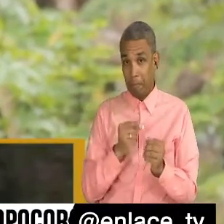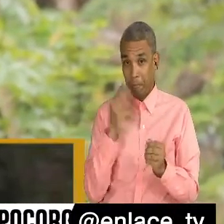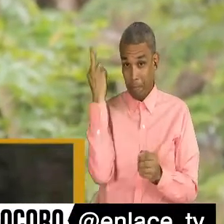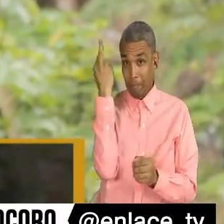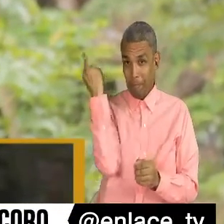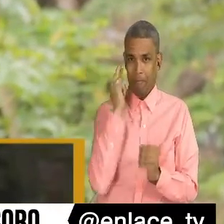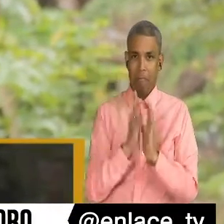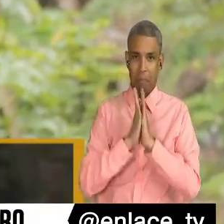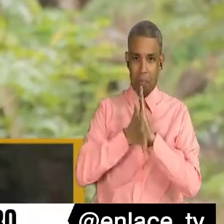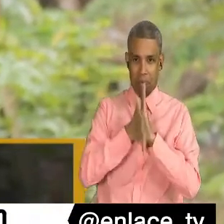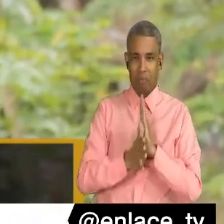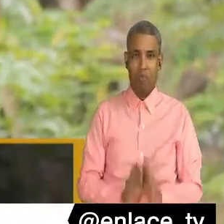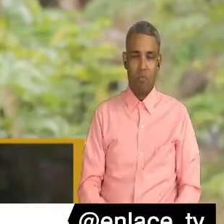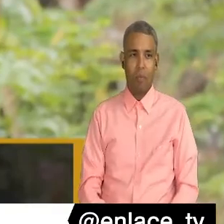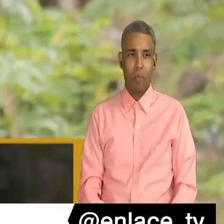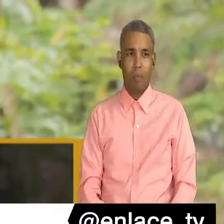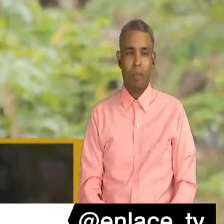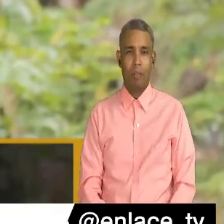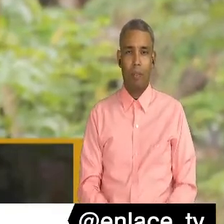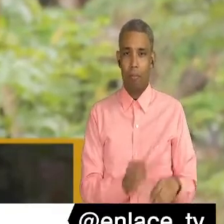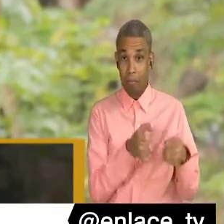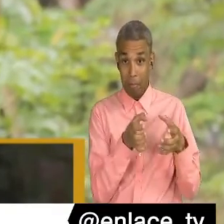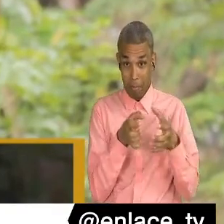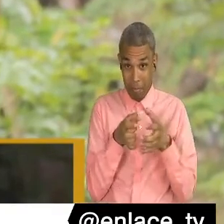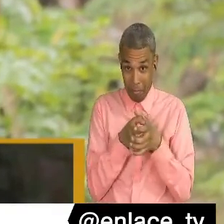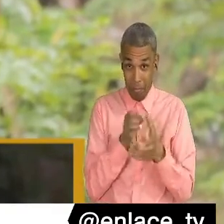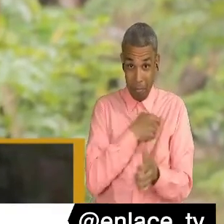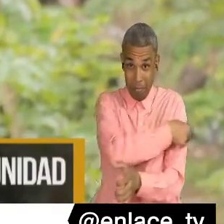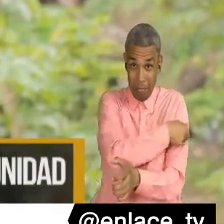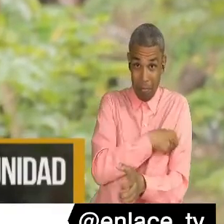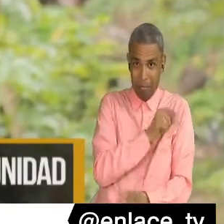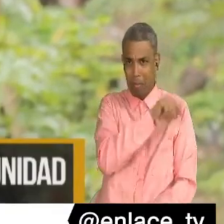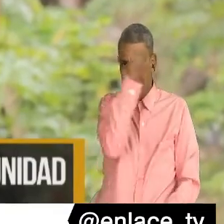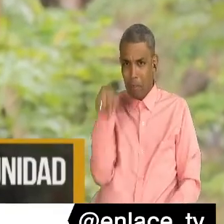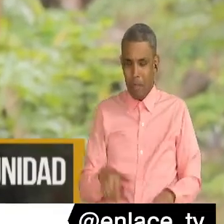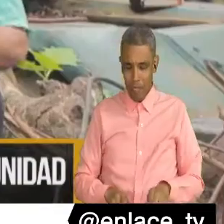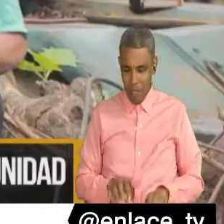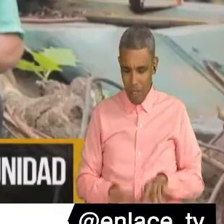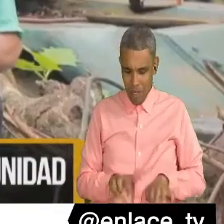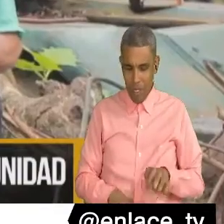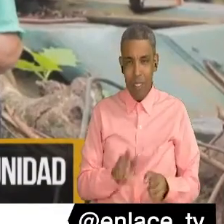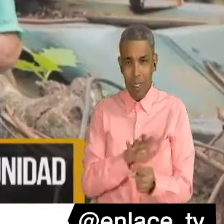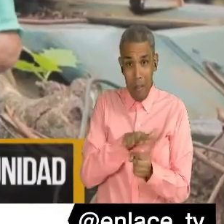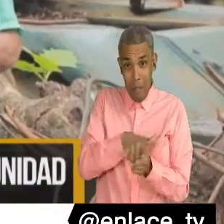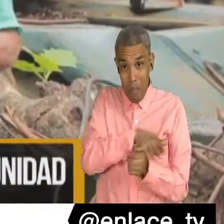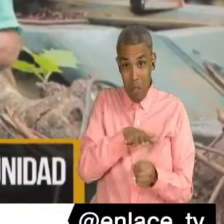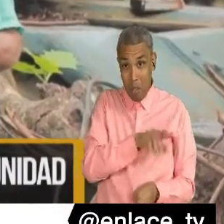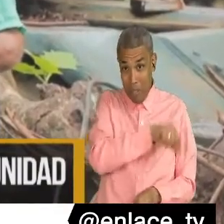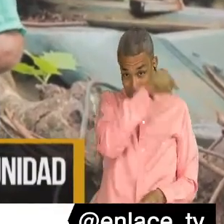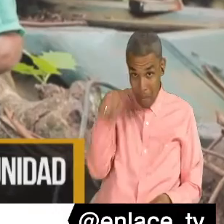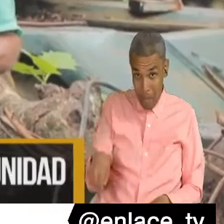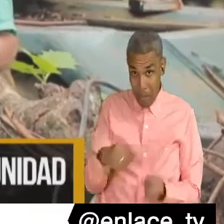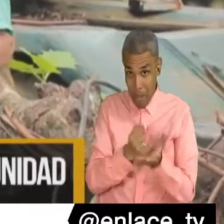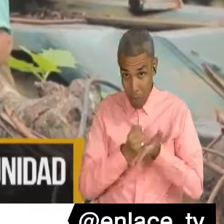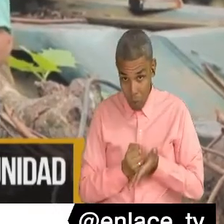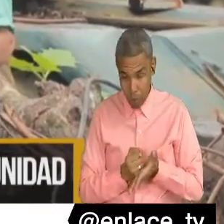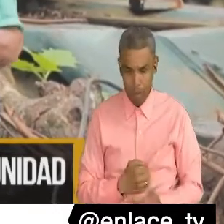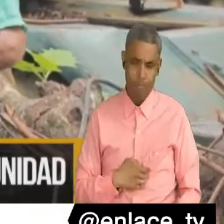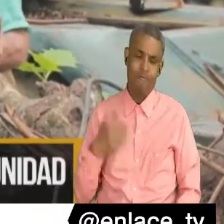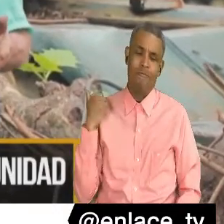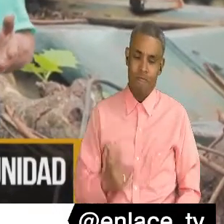bien la intervención del medio ambiente. Ya en la vez pasada